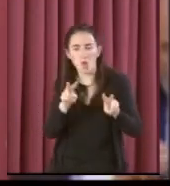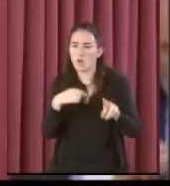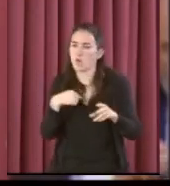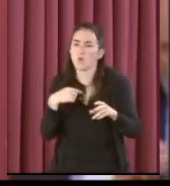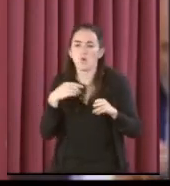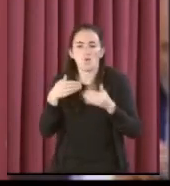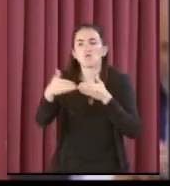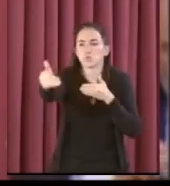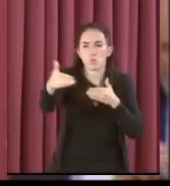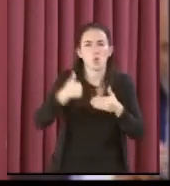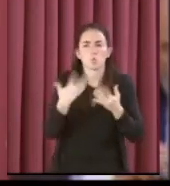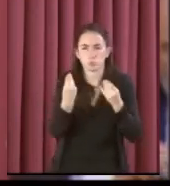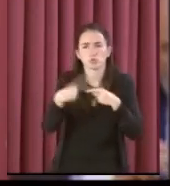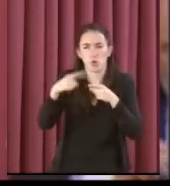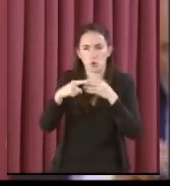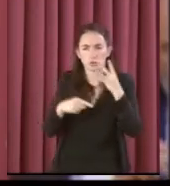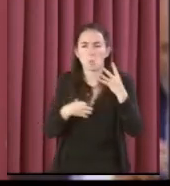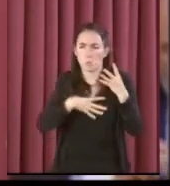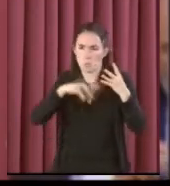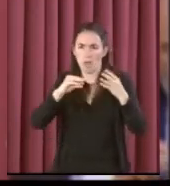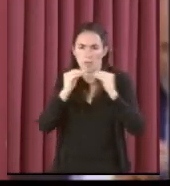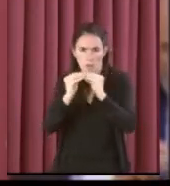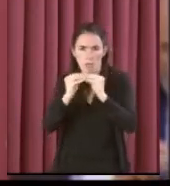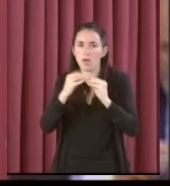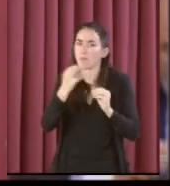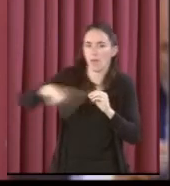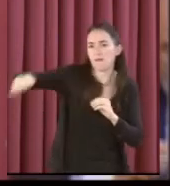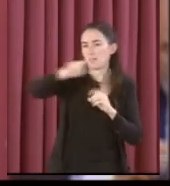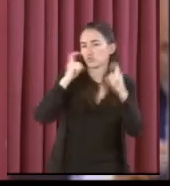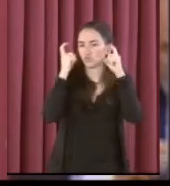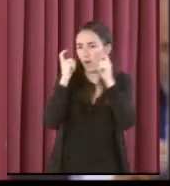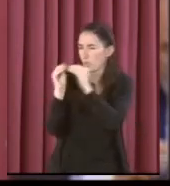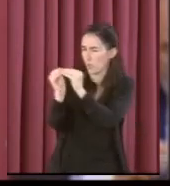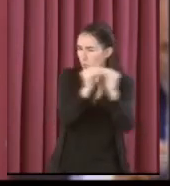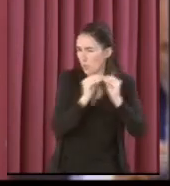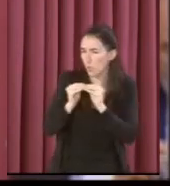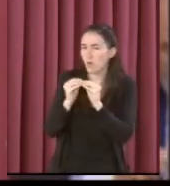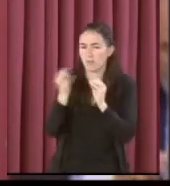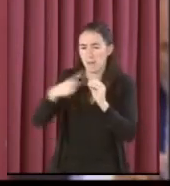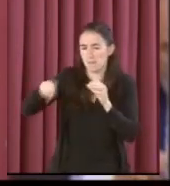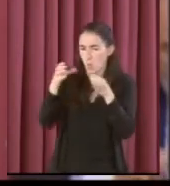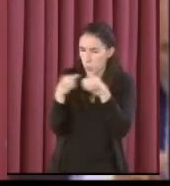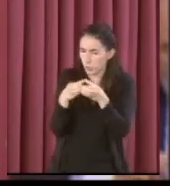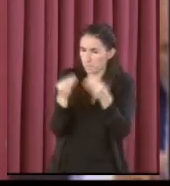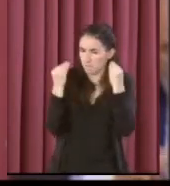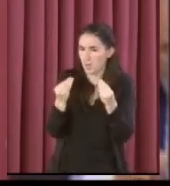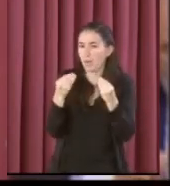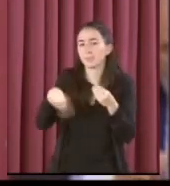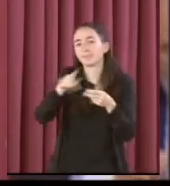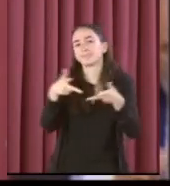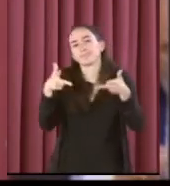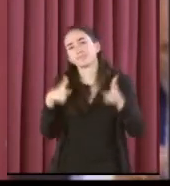retos que tenemos por delante. Tenemos que ser capaces de aunar esfuerzos, de articular una respuesta colectiva. Y no cabe la opción de sentarse a